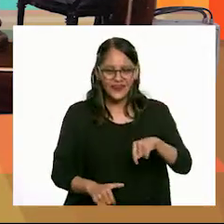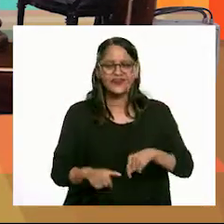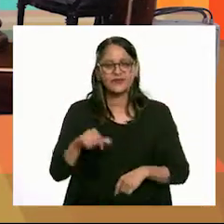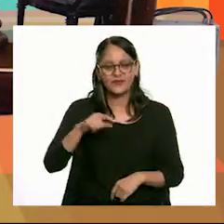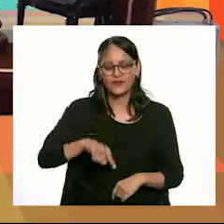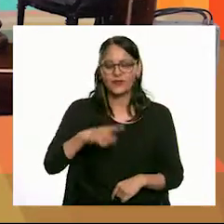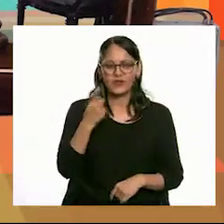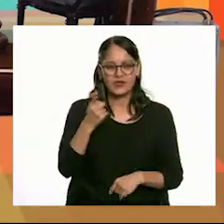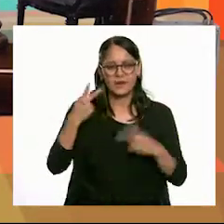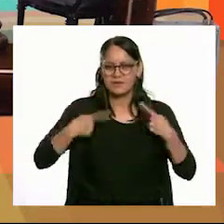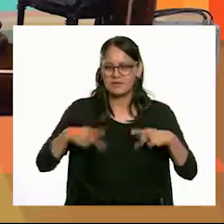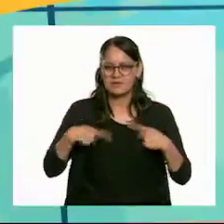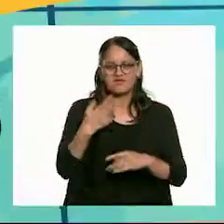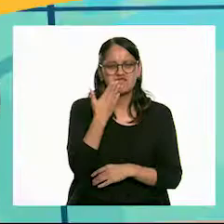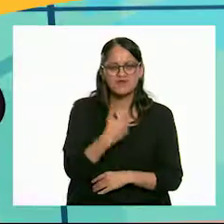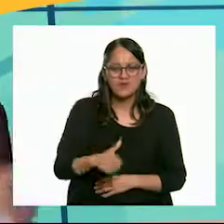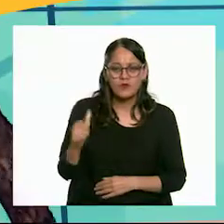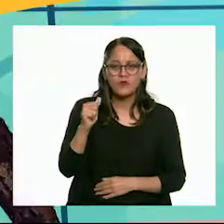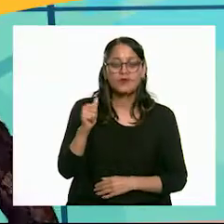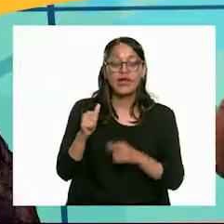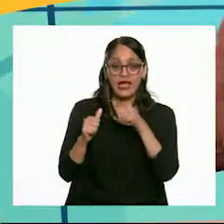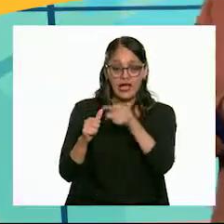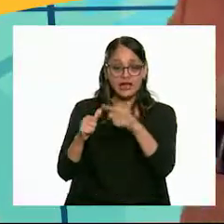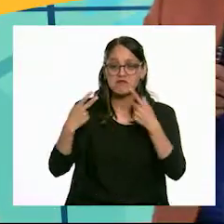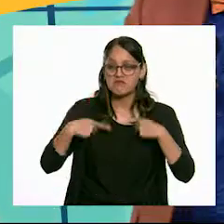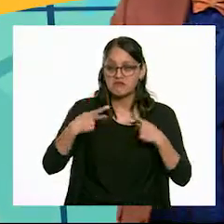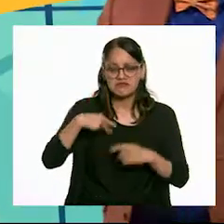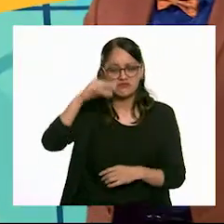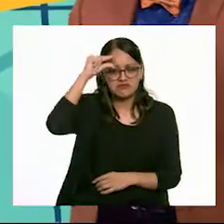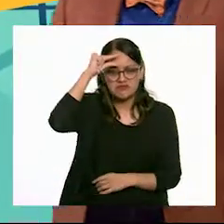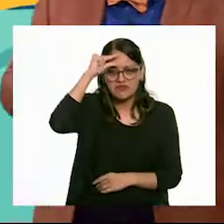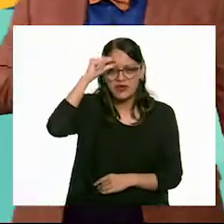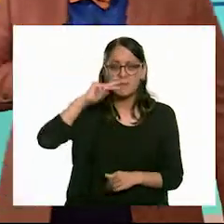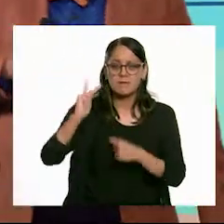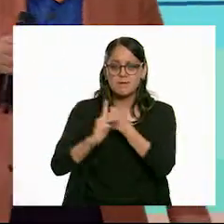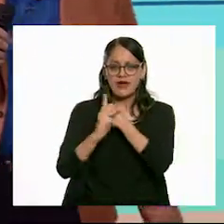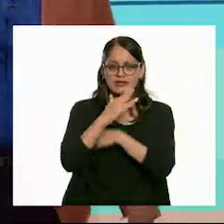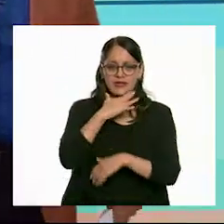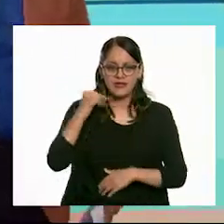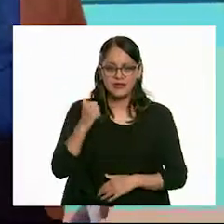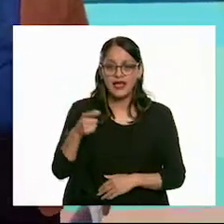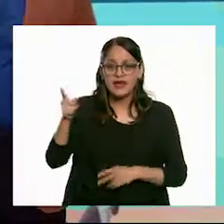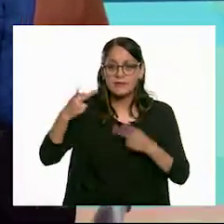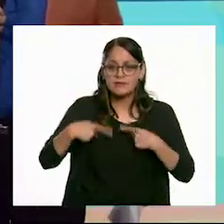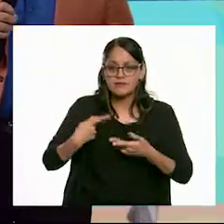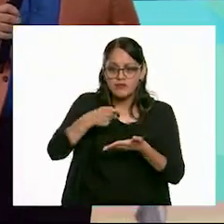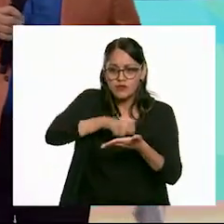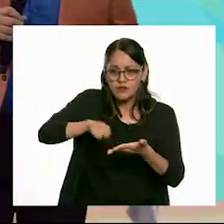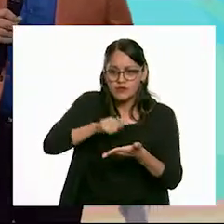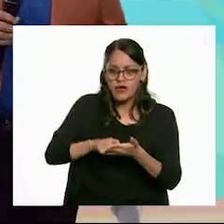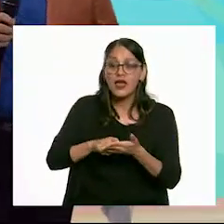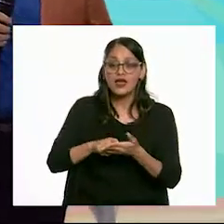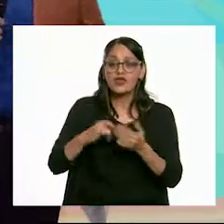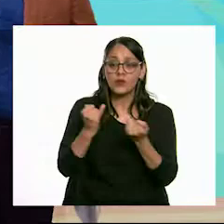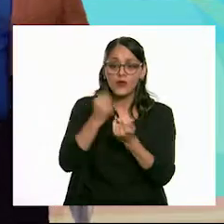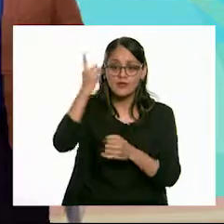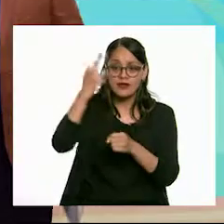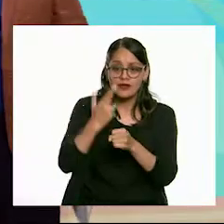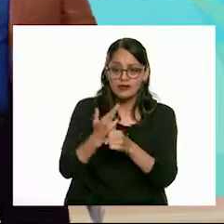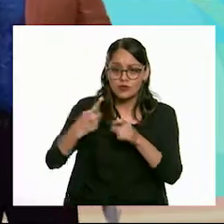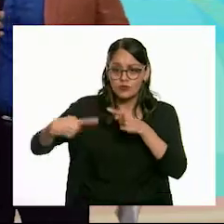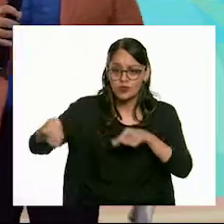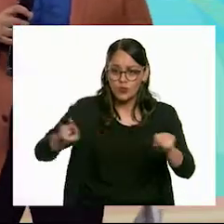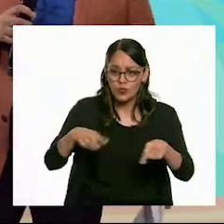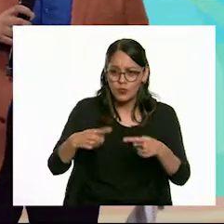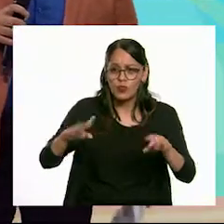y emblemático personaje. Él es un gran genio alemán. Es compositor, es director de orquesta, es pianista,